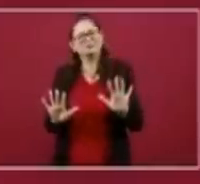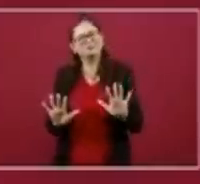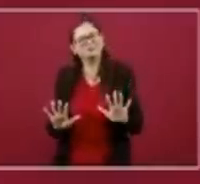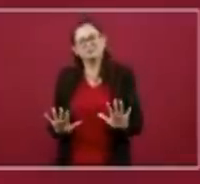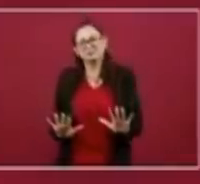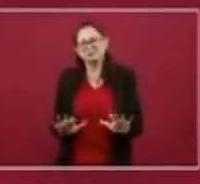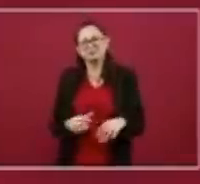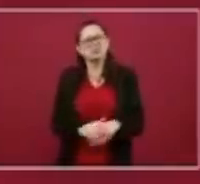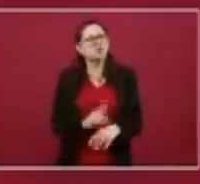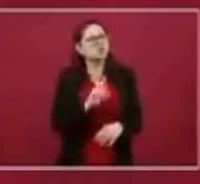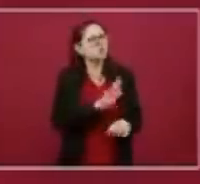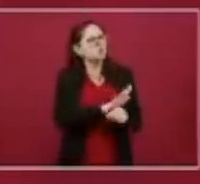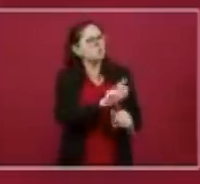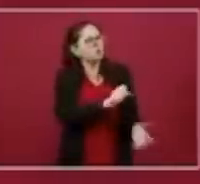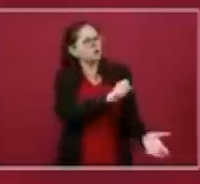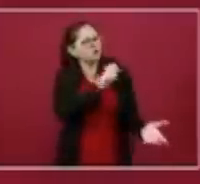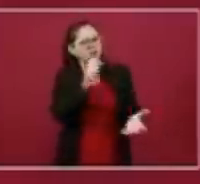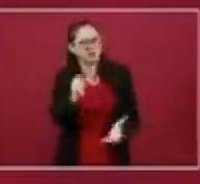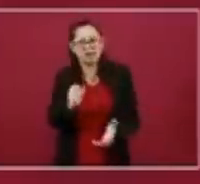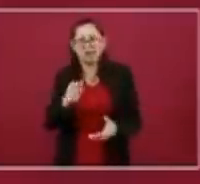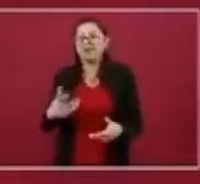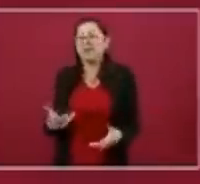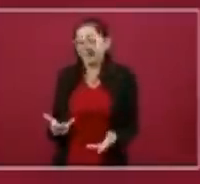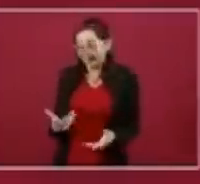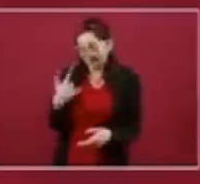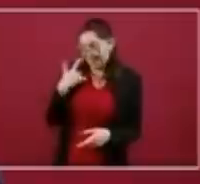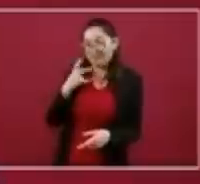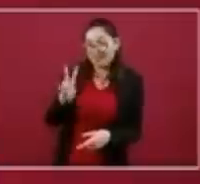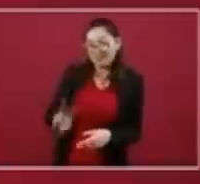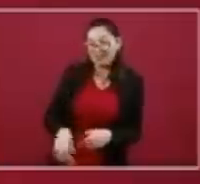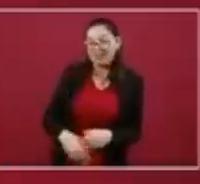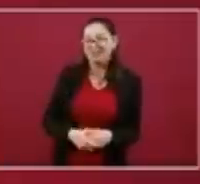¿De qué es esa inversión, perdón? Vale.